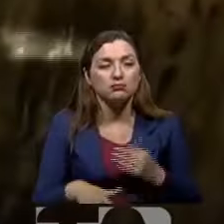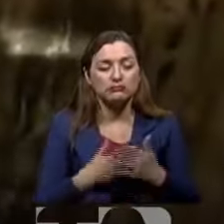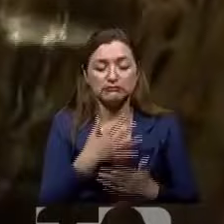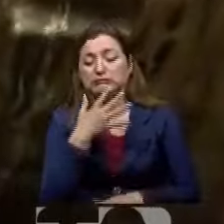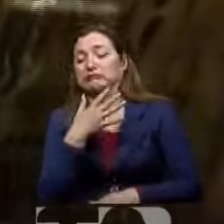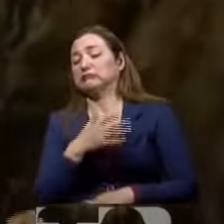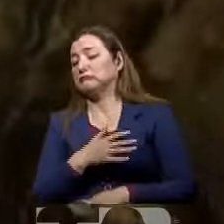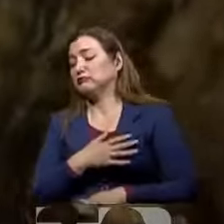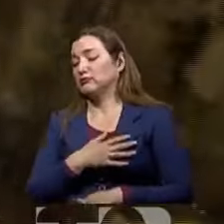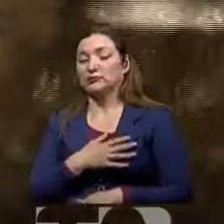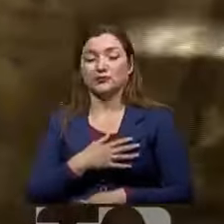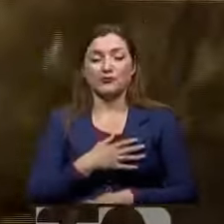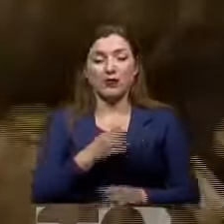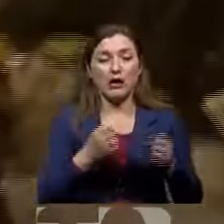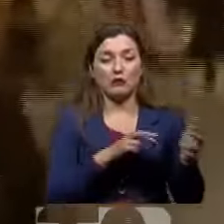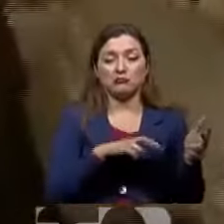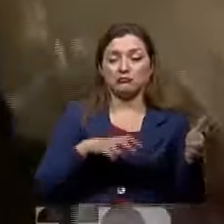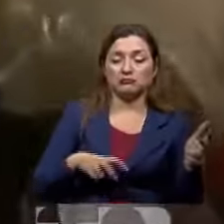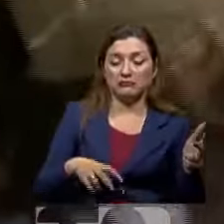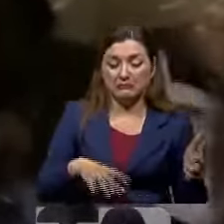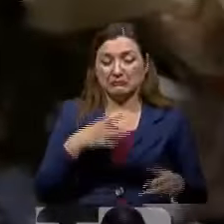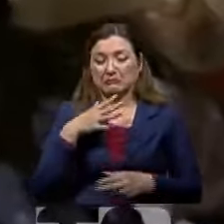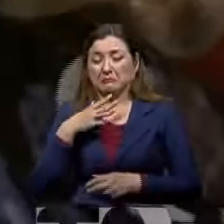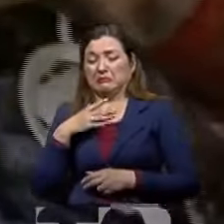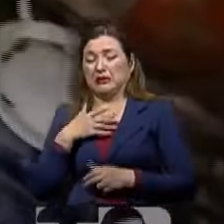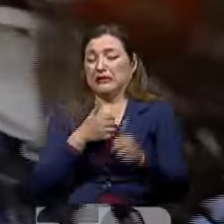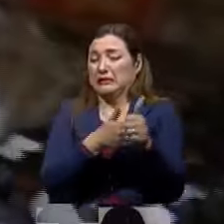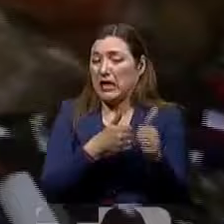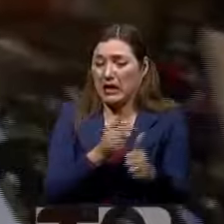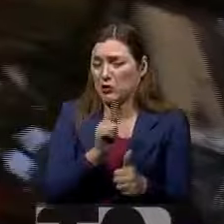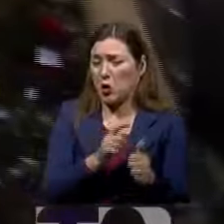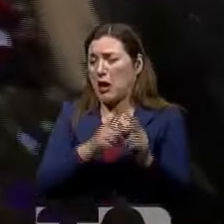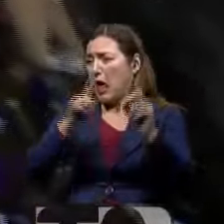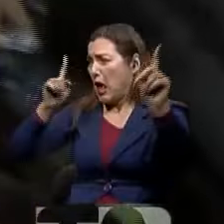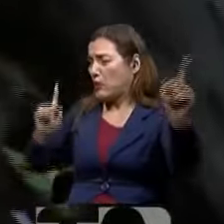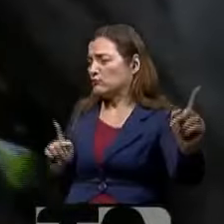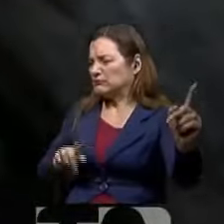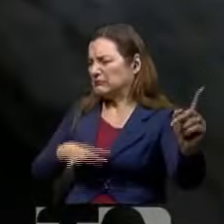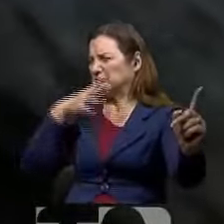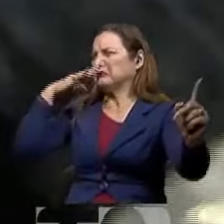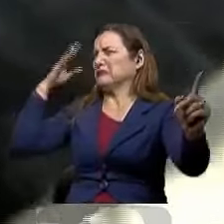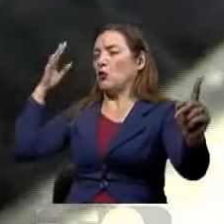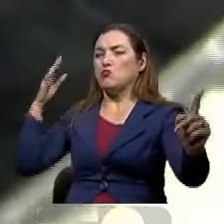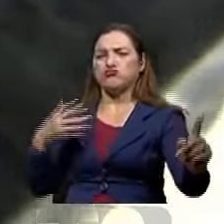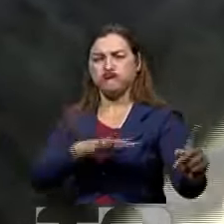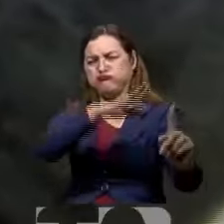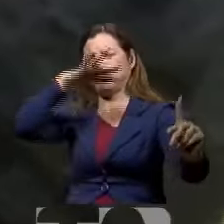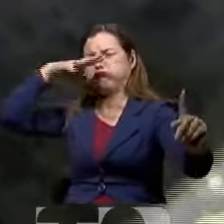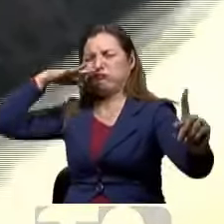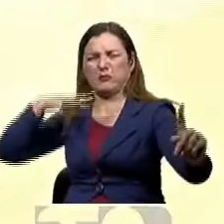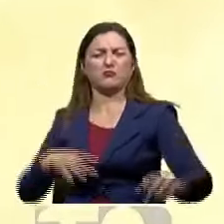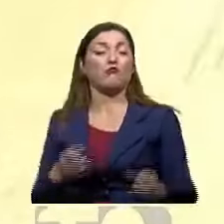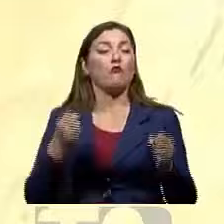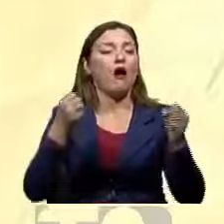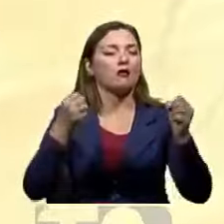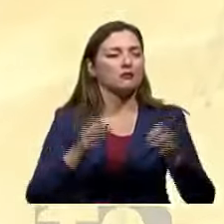perceptible apenas uno se baja del vehículo, sin necesidad de que esté muy cerca del contenedor. El olor, el